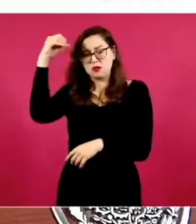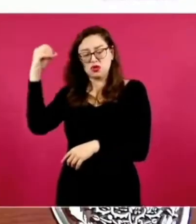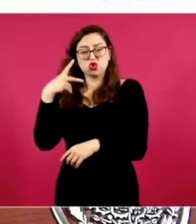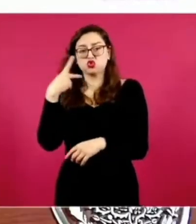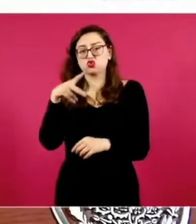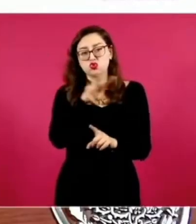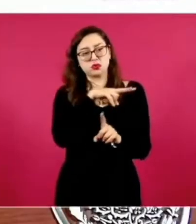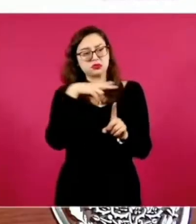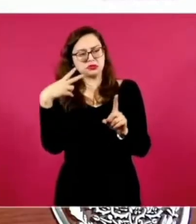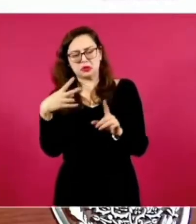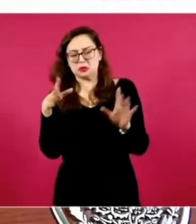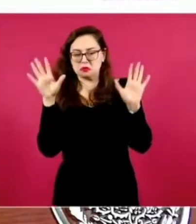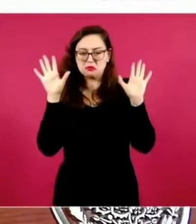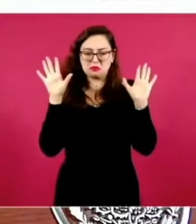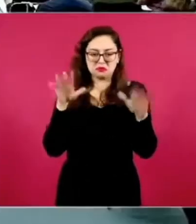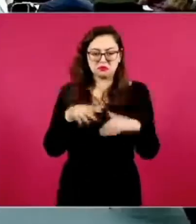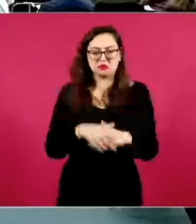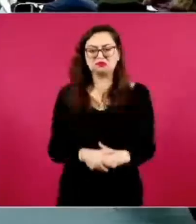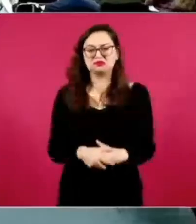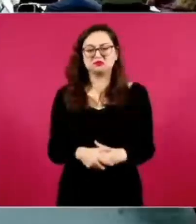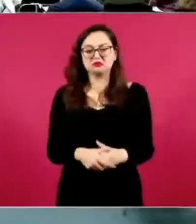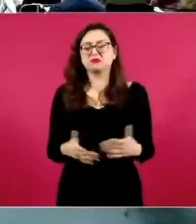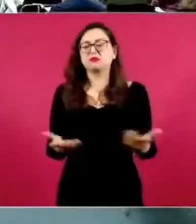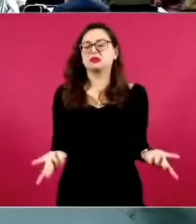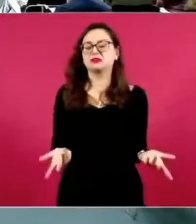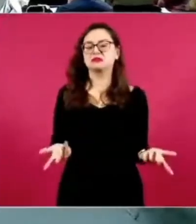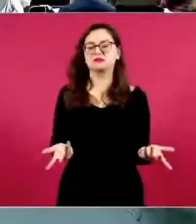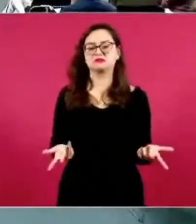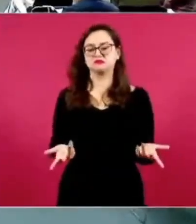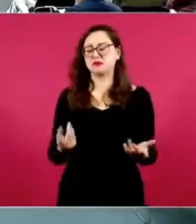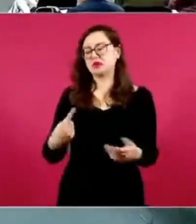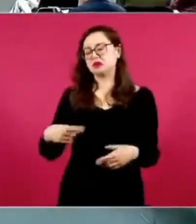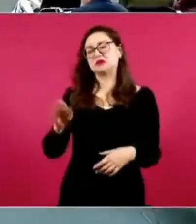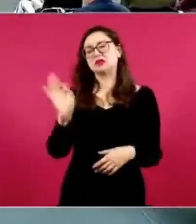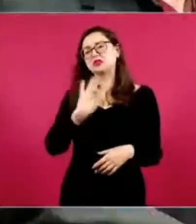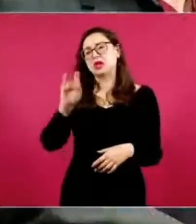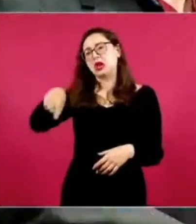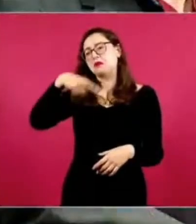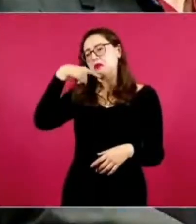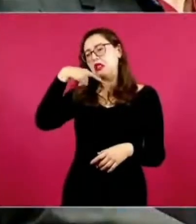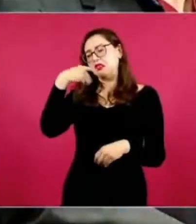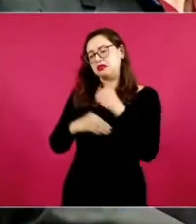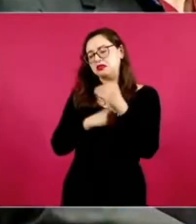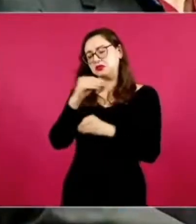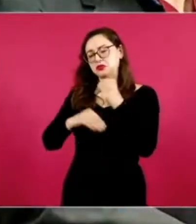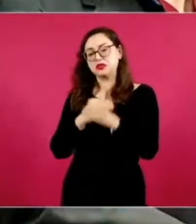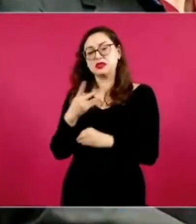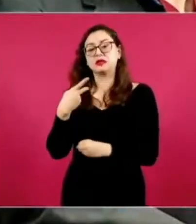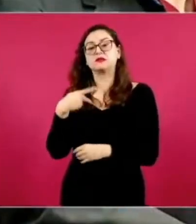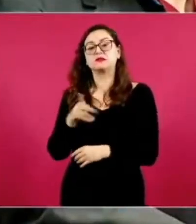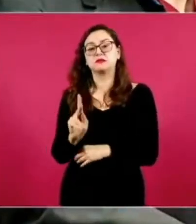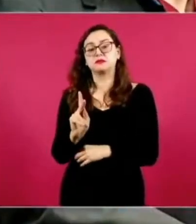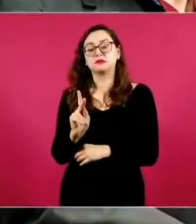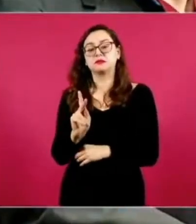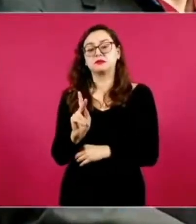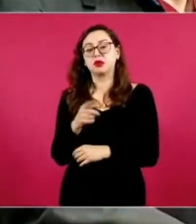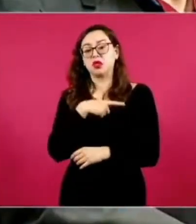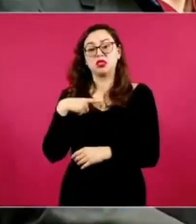visión. Sí, no tiene caso a lo mejor reincidir en esto. No tiene caso. Nada más comentarle